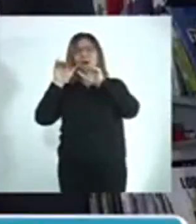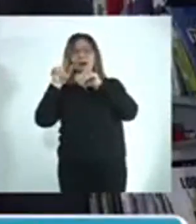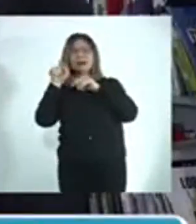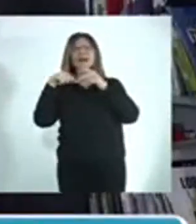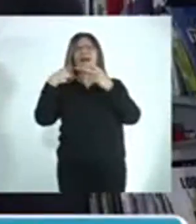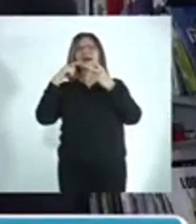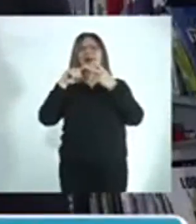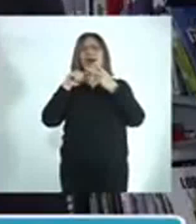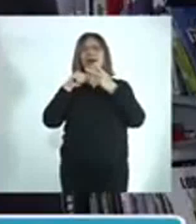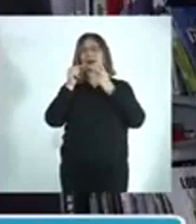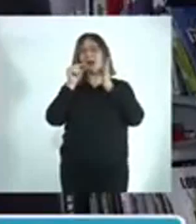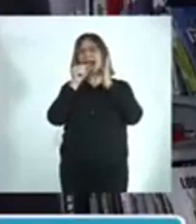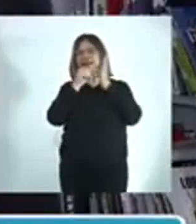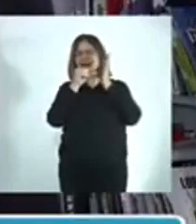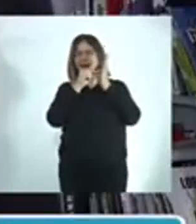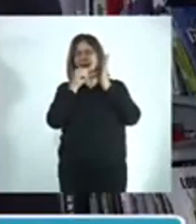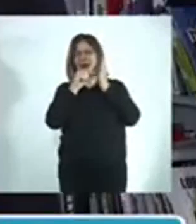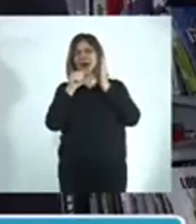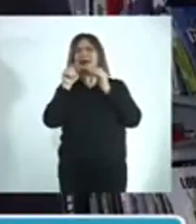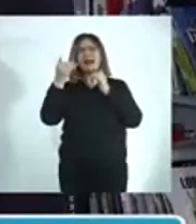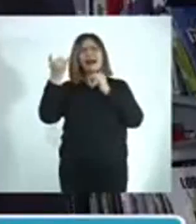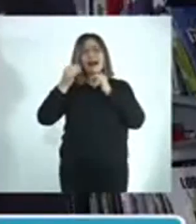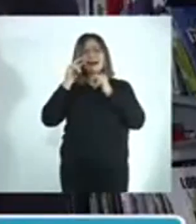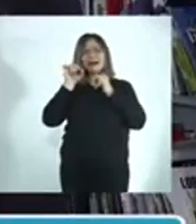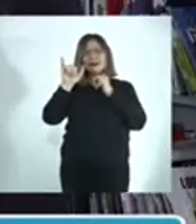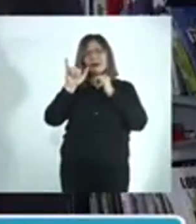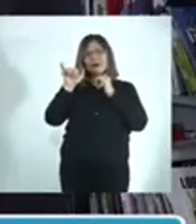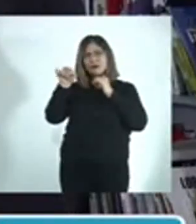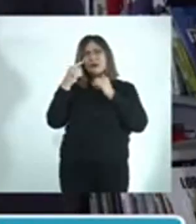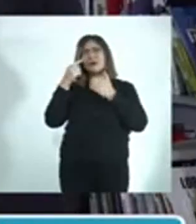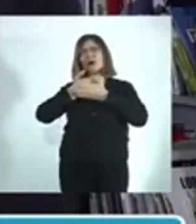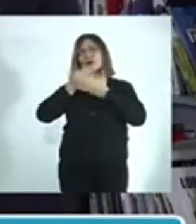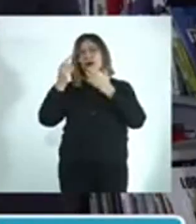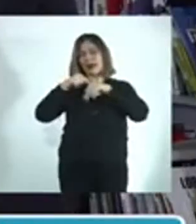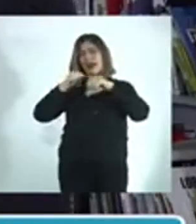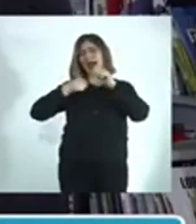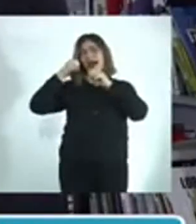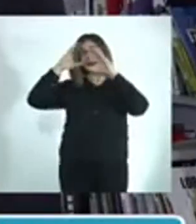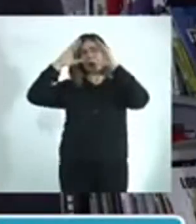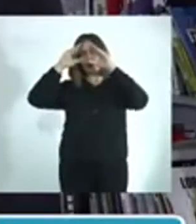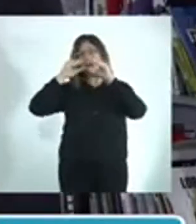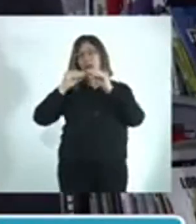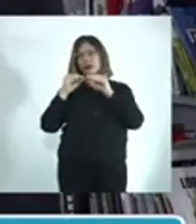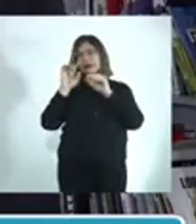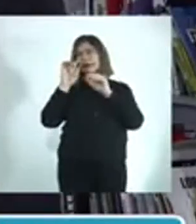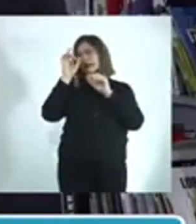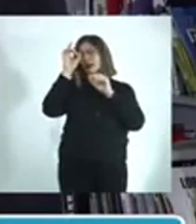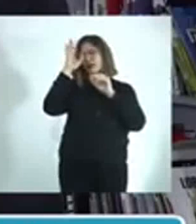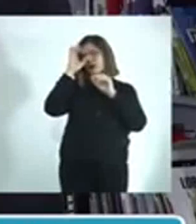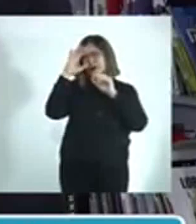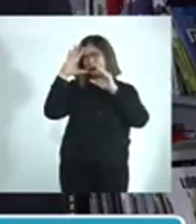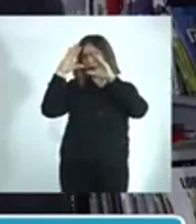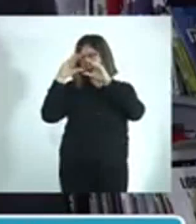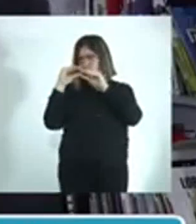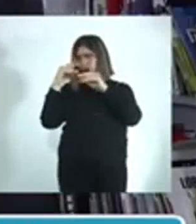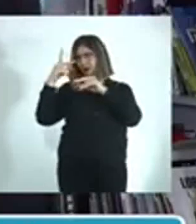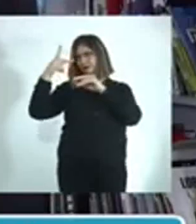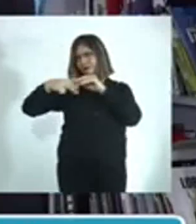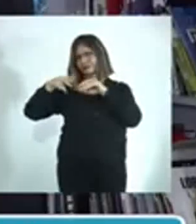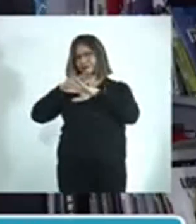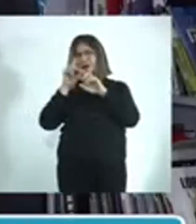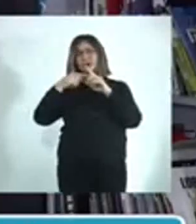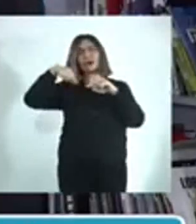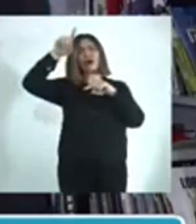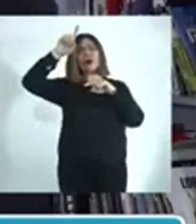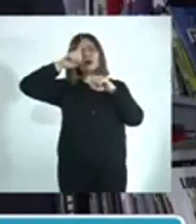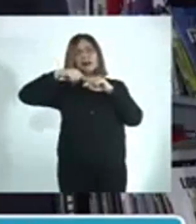e Instagram, como Educación TUC, nos van a buscar ahí y va a estar colgada hasta las 23:59 de este día. Todo el día